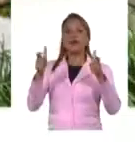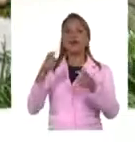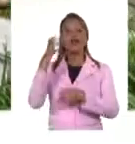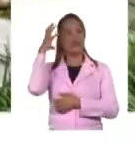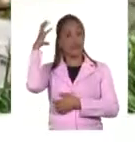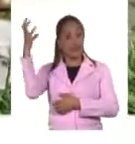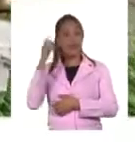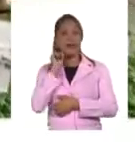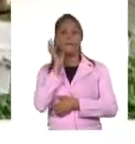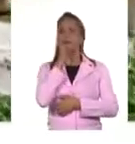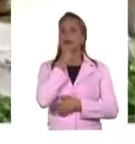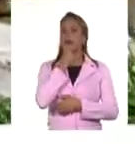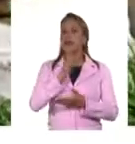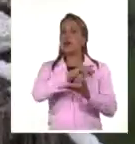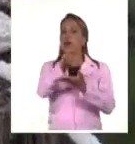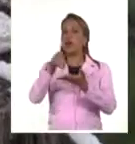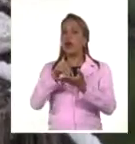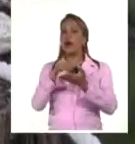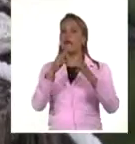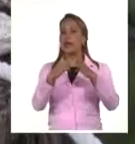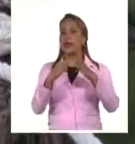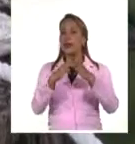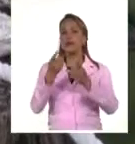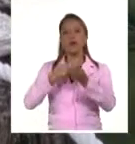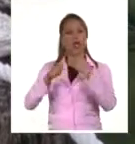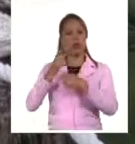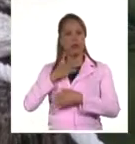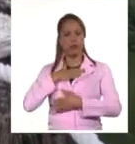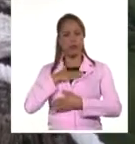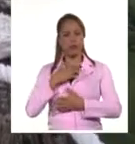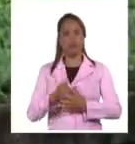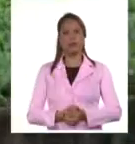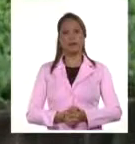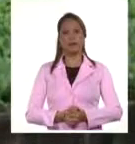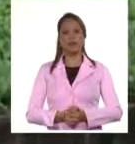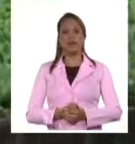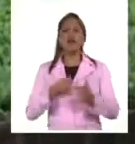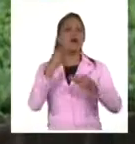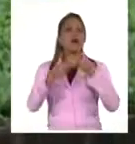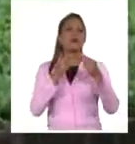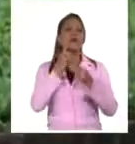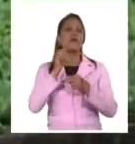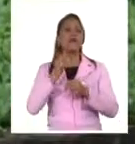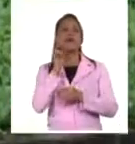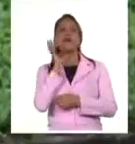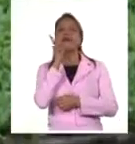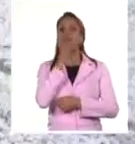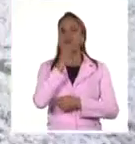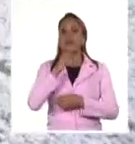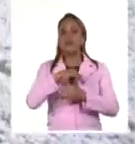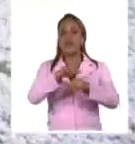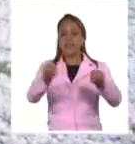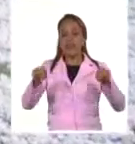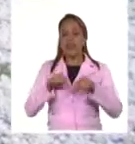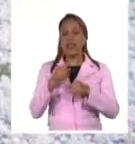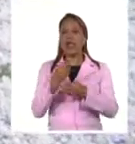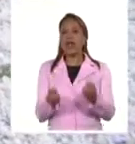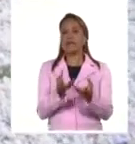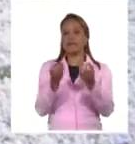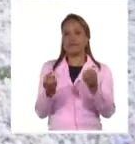También embellece entornos de viviendas o de negocios particulares. El fuerte es el paisajismo y la jardinería, pero dentro